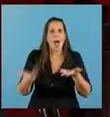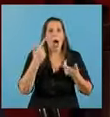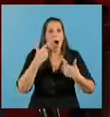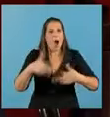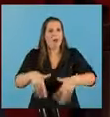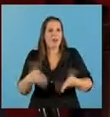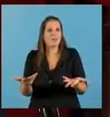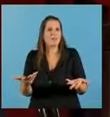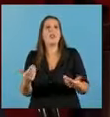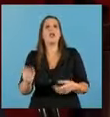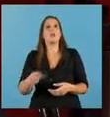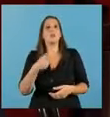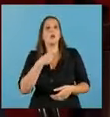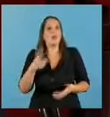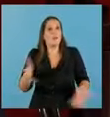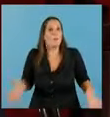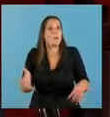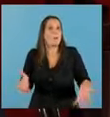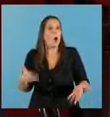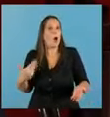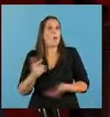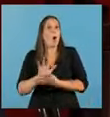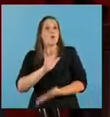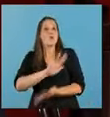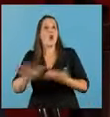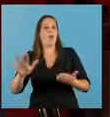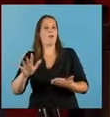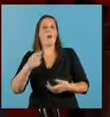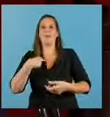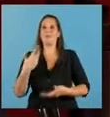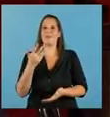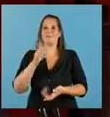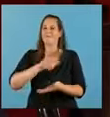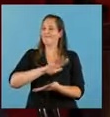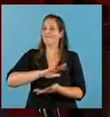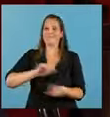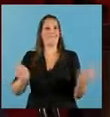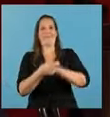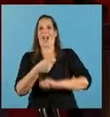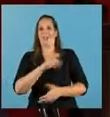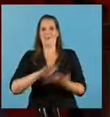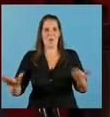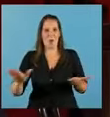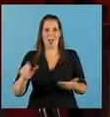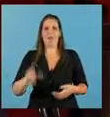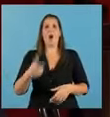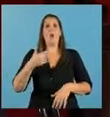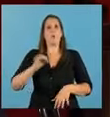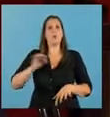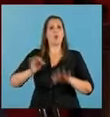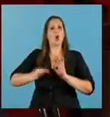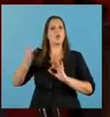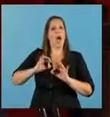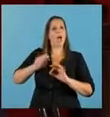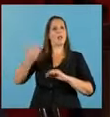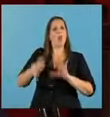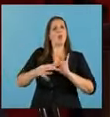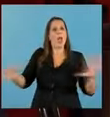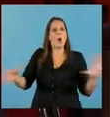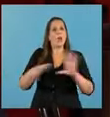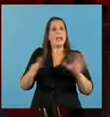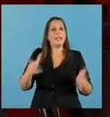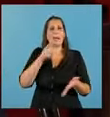cauces, propiciar la llegada de un aire nuevo y renovador. Durante demasiado tiempo nuestra democracia ha estado